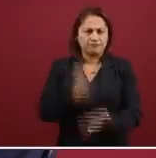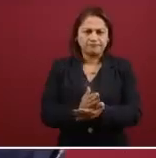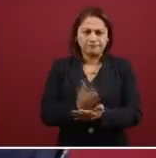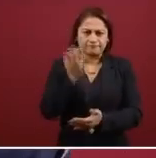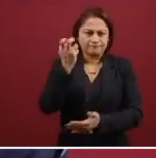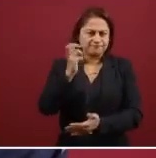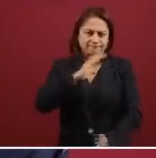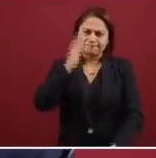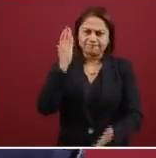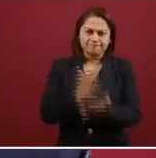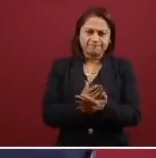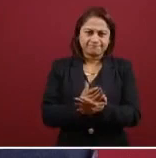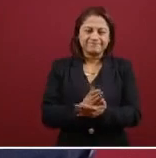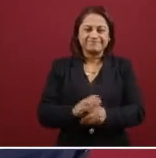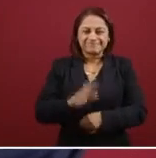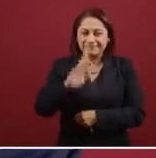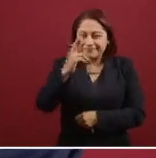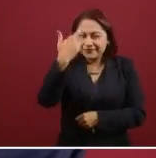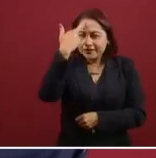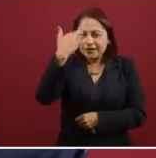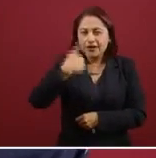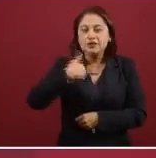Yo les comentaba